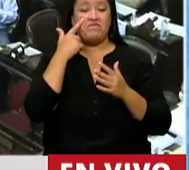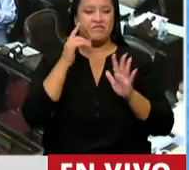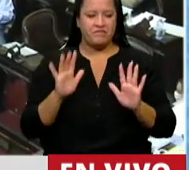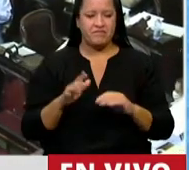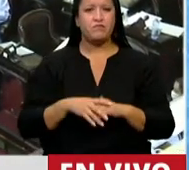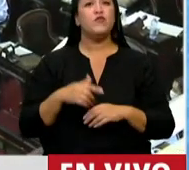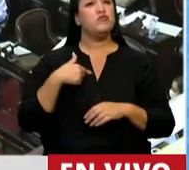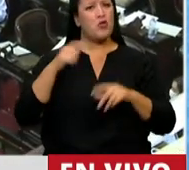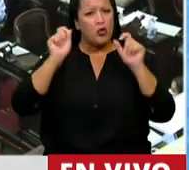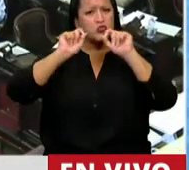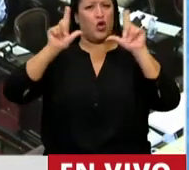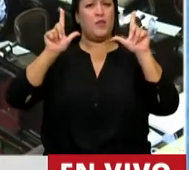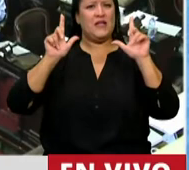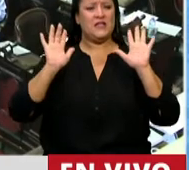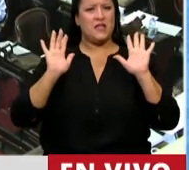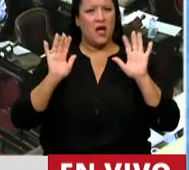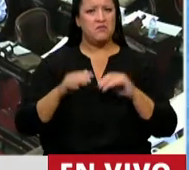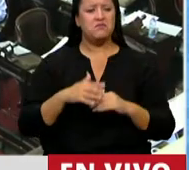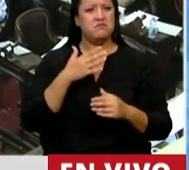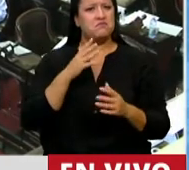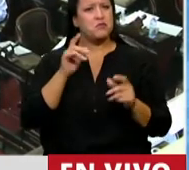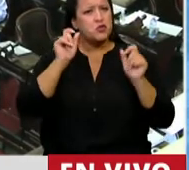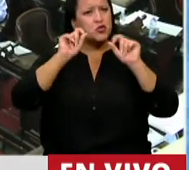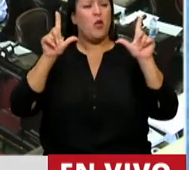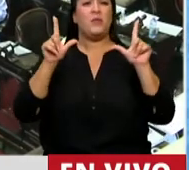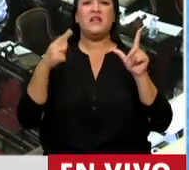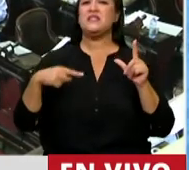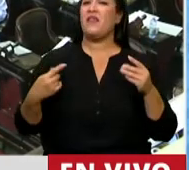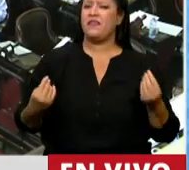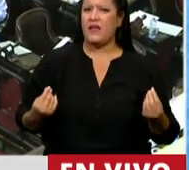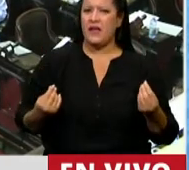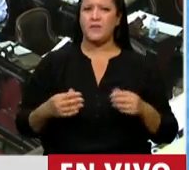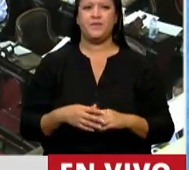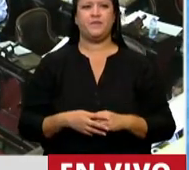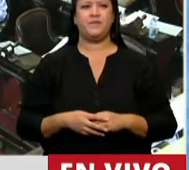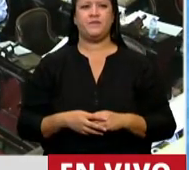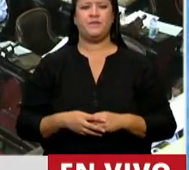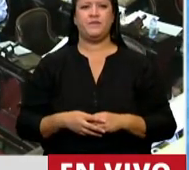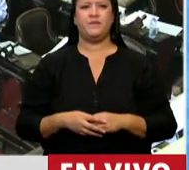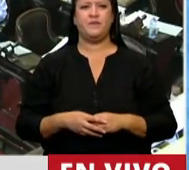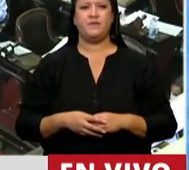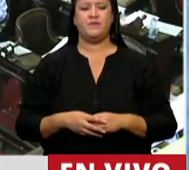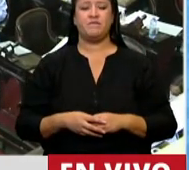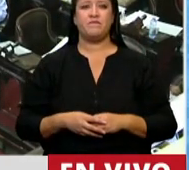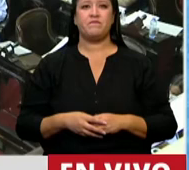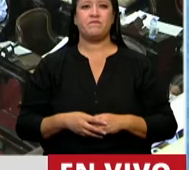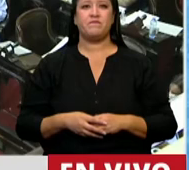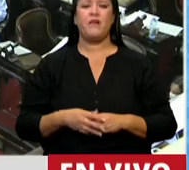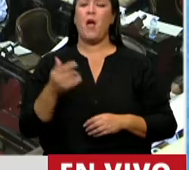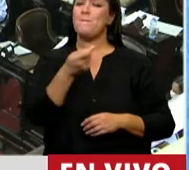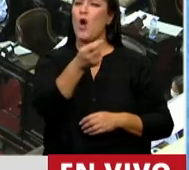Me llama la atención, presidenta, que salvo algunos